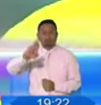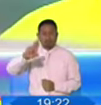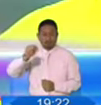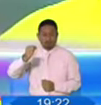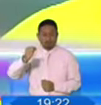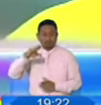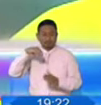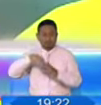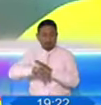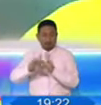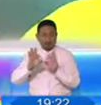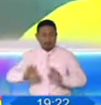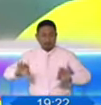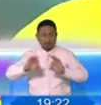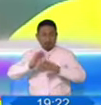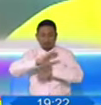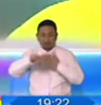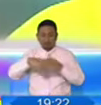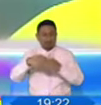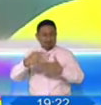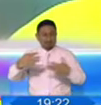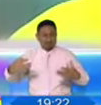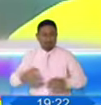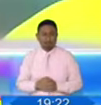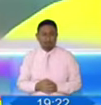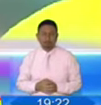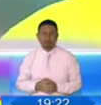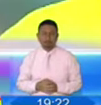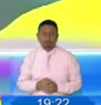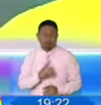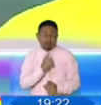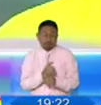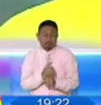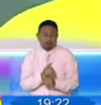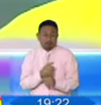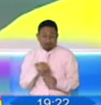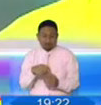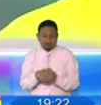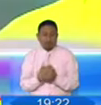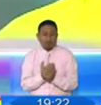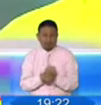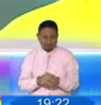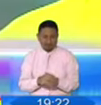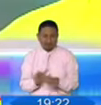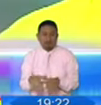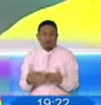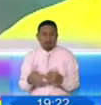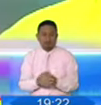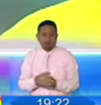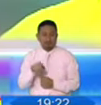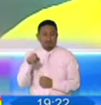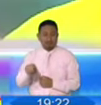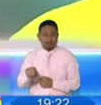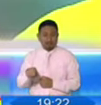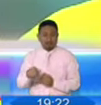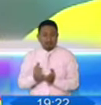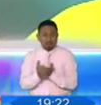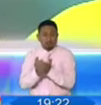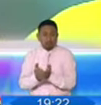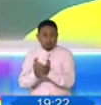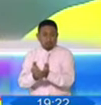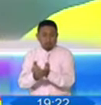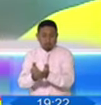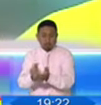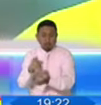ingreso bastante importante de todo tipo de mercadería. Y es por eso que aprovechan principalmente este puerto,